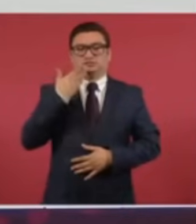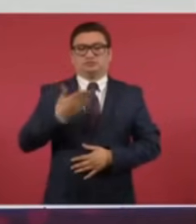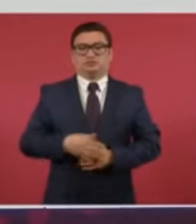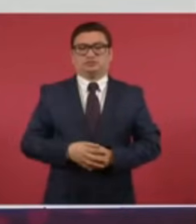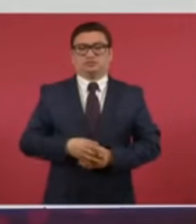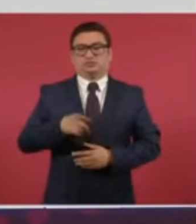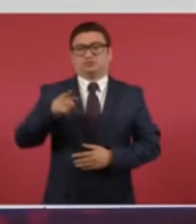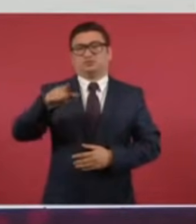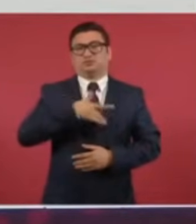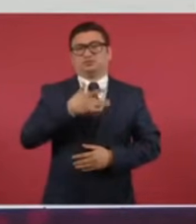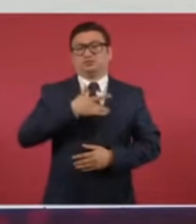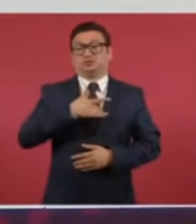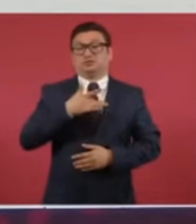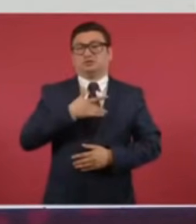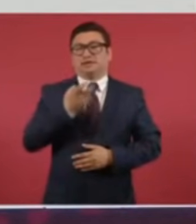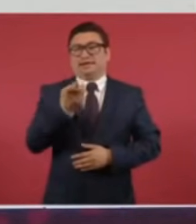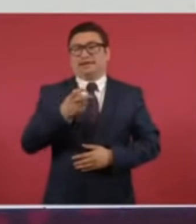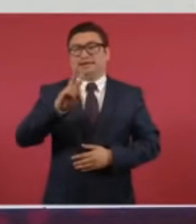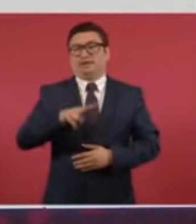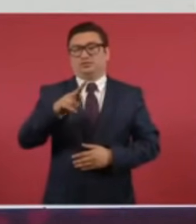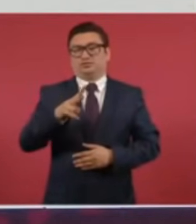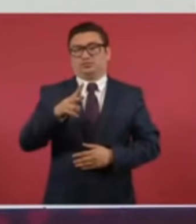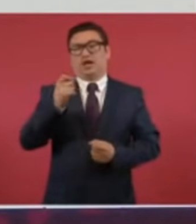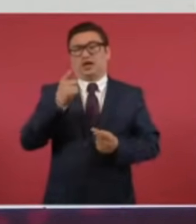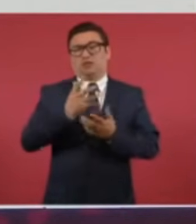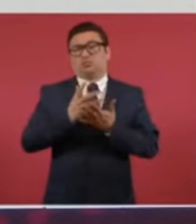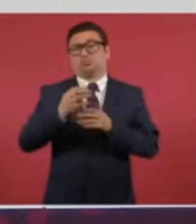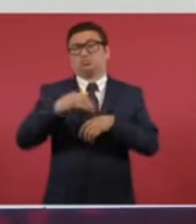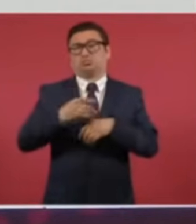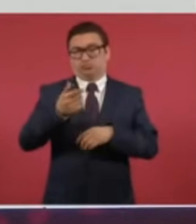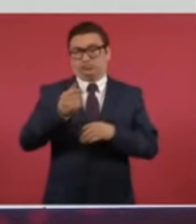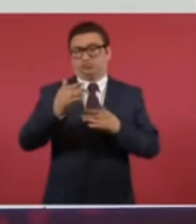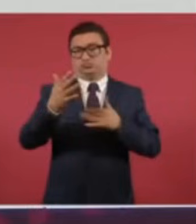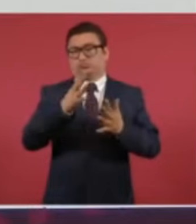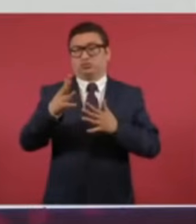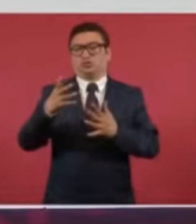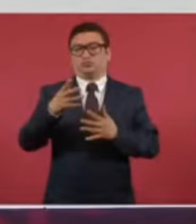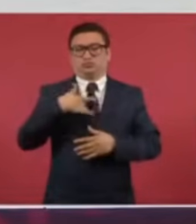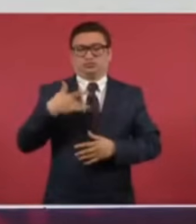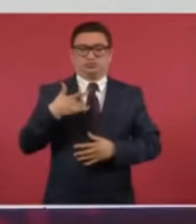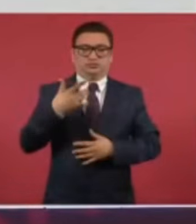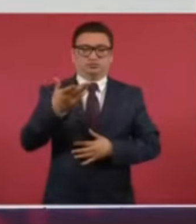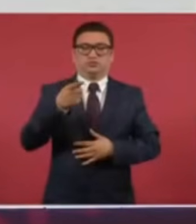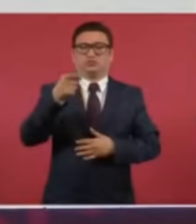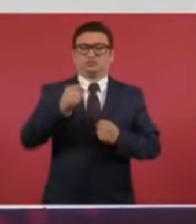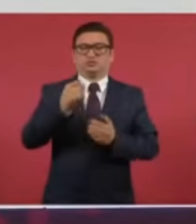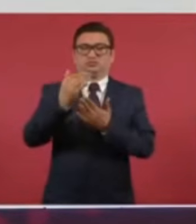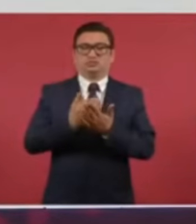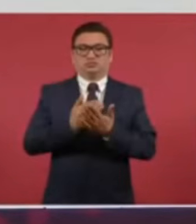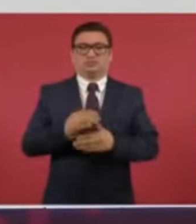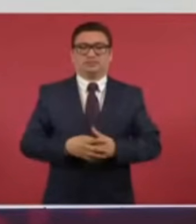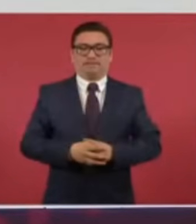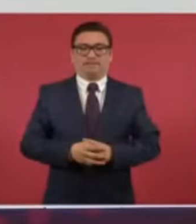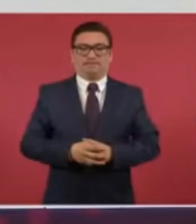realistas, más de la cuenta, y se cubren, pero va a ser menos. Pero aún